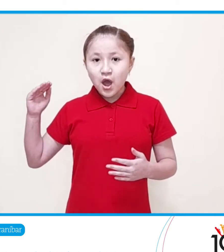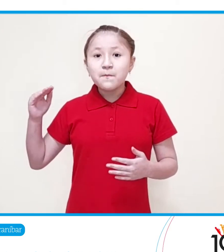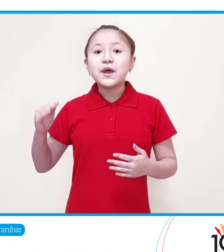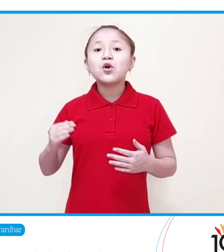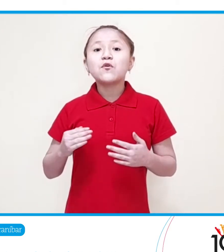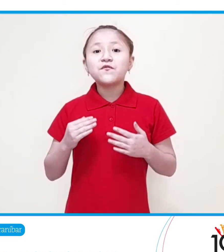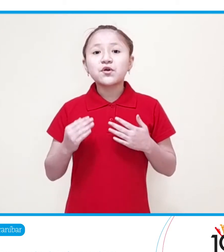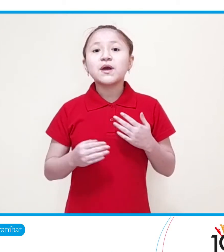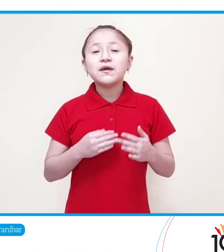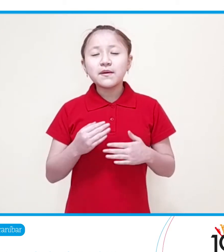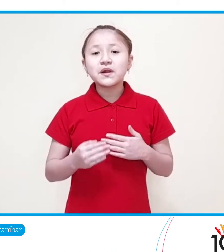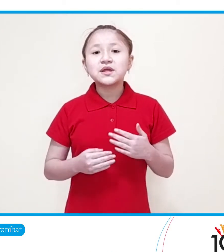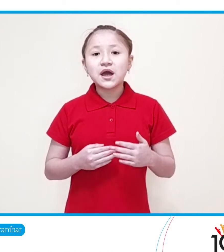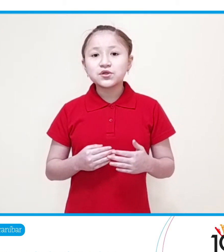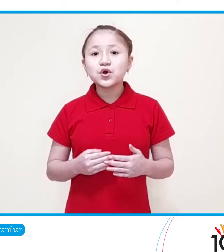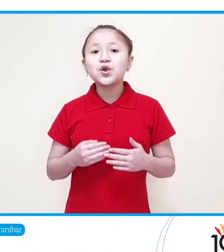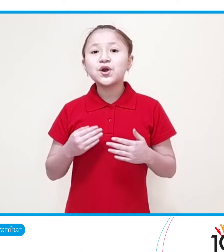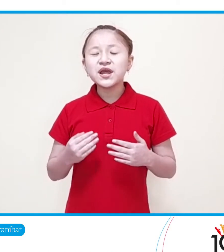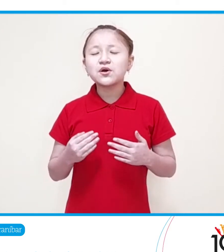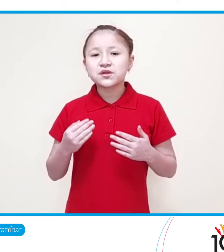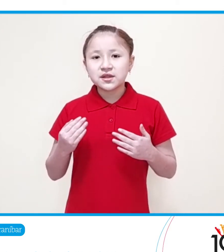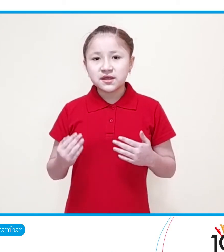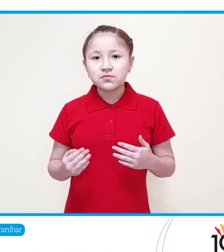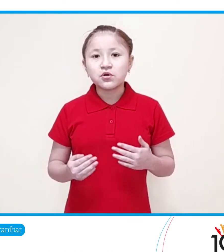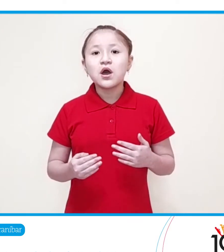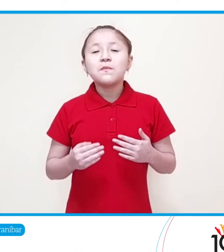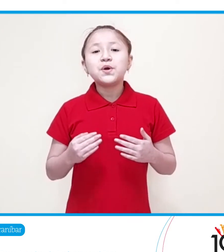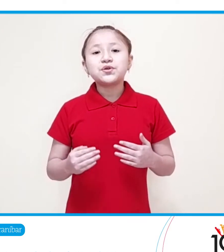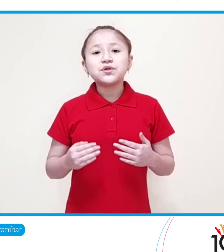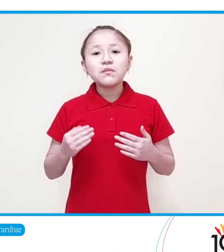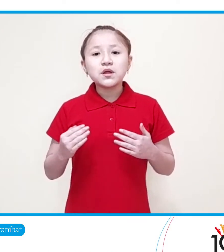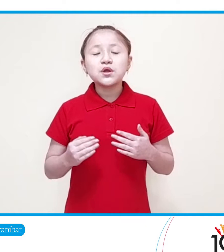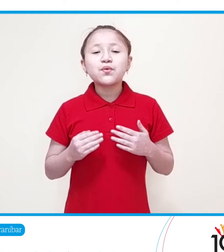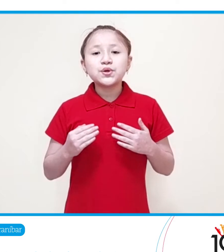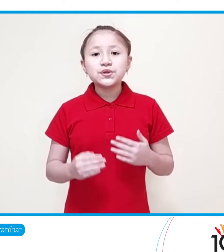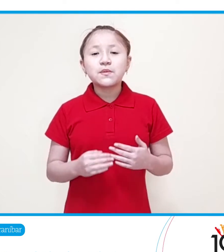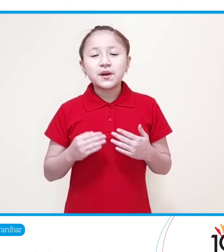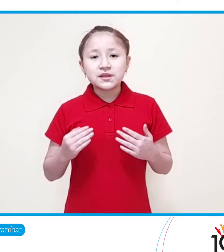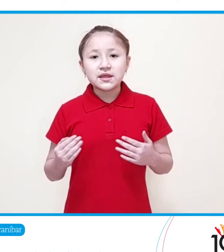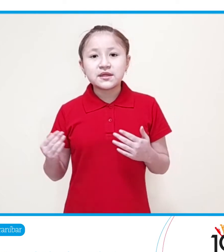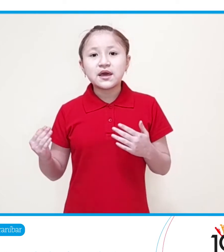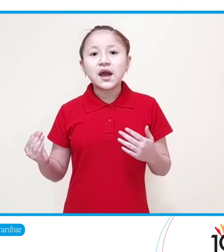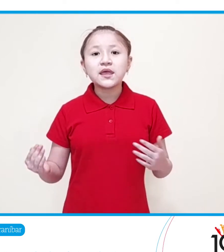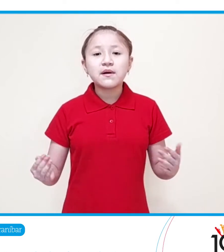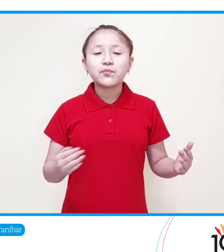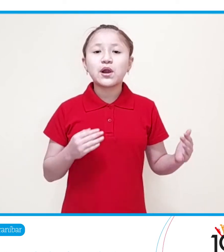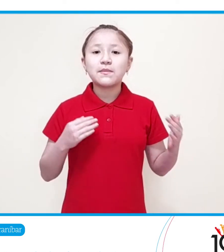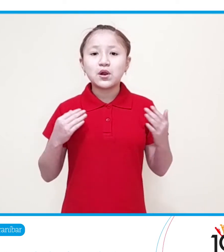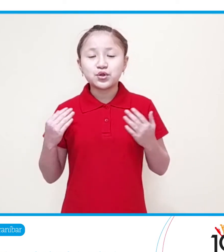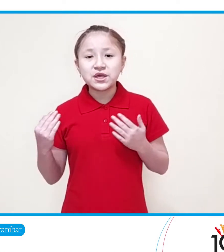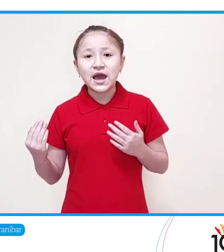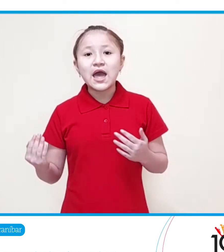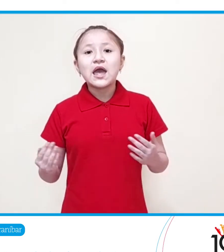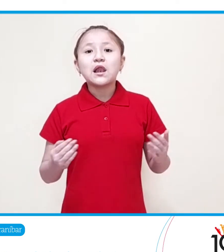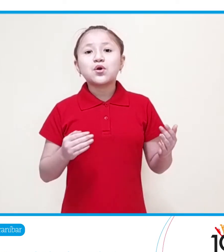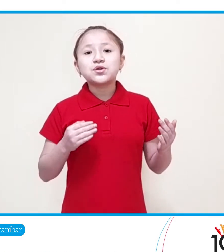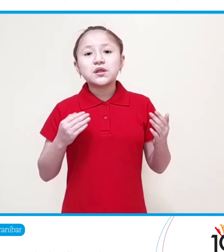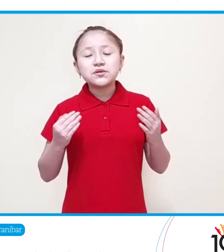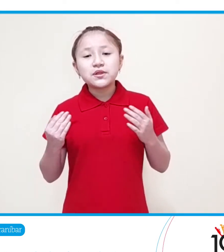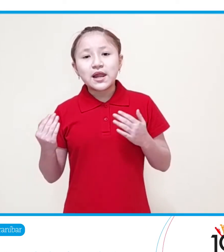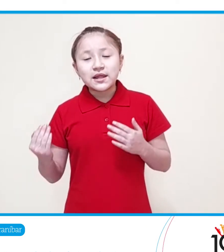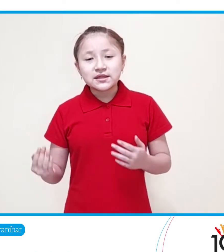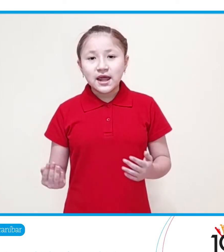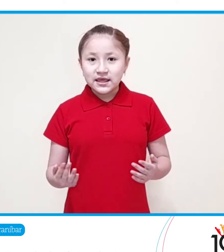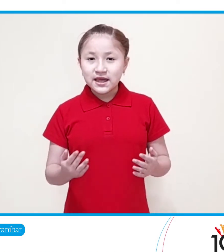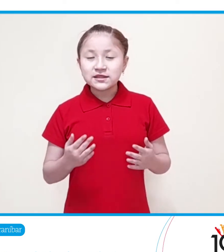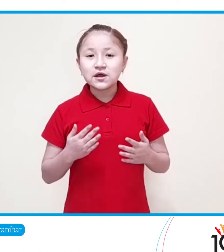agudos, pero conforme iba practicando logré el objetivo. Personalmente, cuando interpreta y se deja llevar por la melodía, el